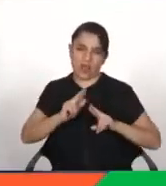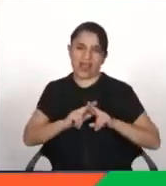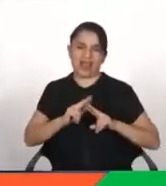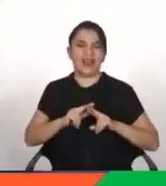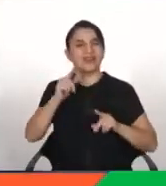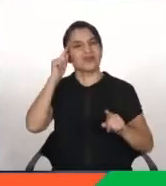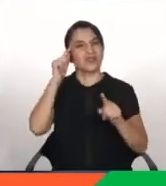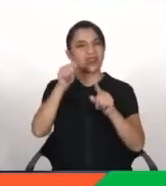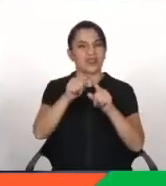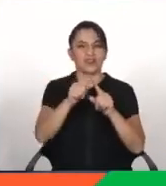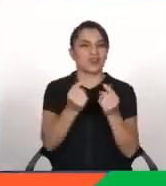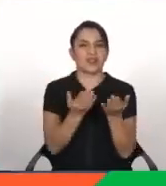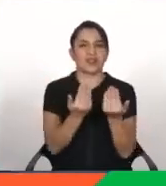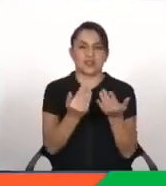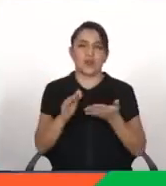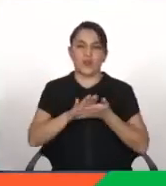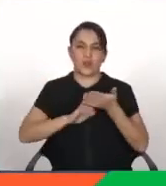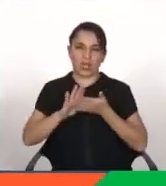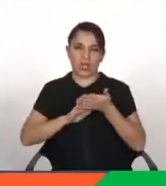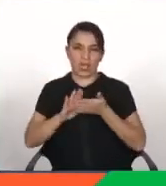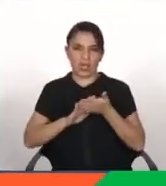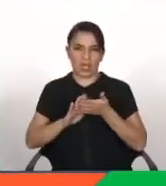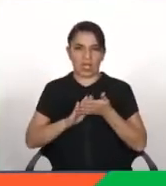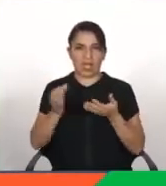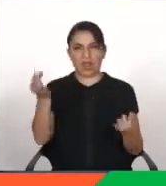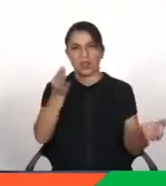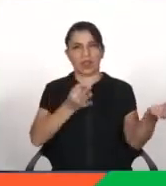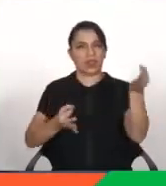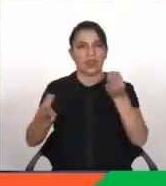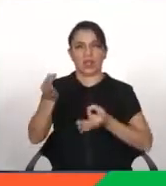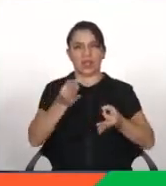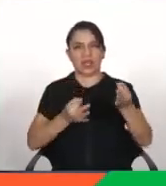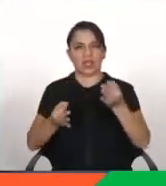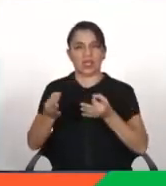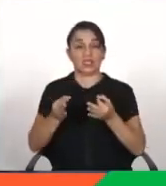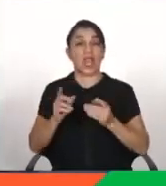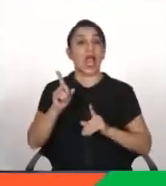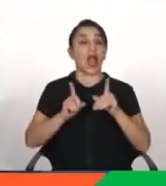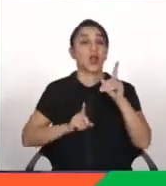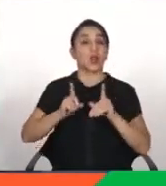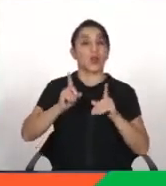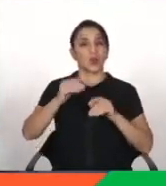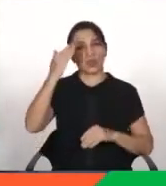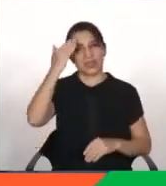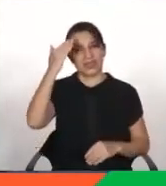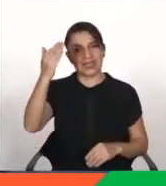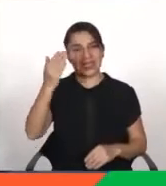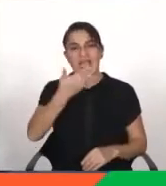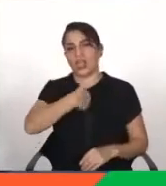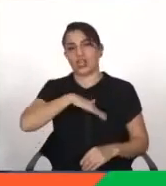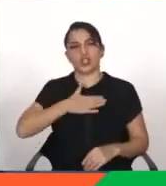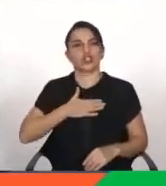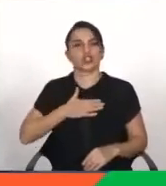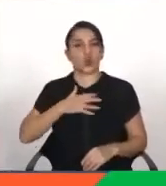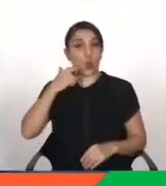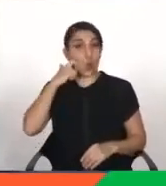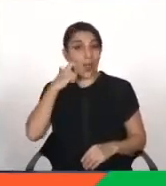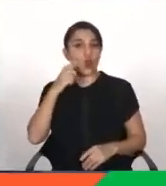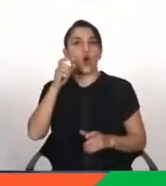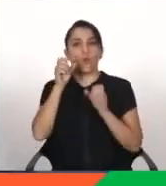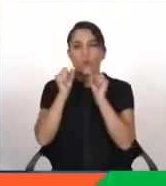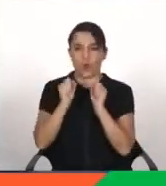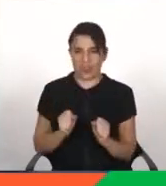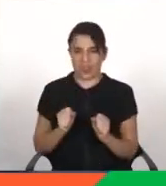¿no? Por ejemplo, pues se habla mucho de los bebés a la carta, ¿no? De si algún día llegaremos a ser capaces de